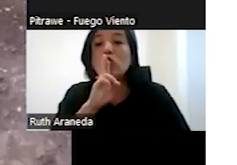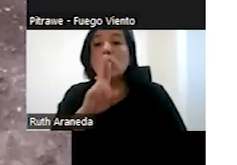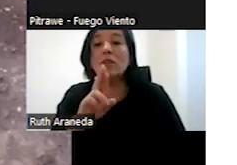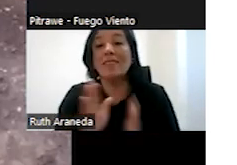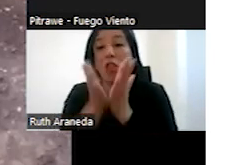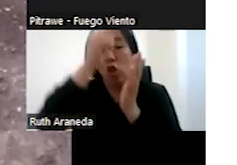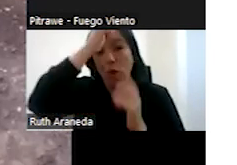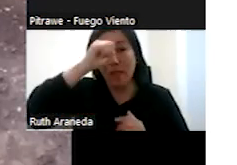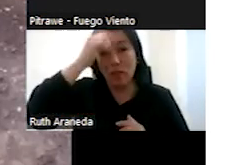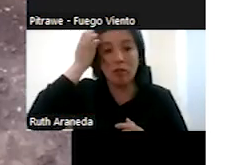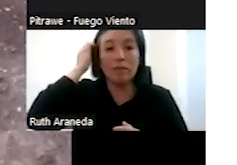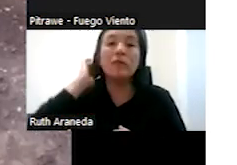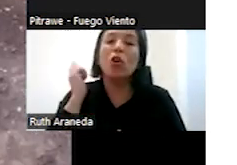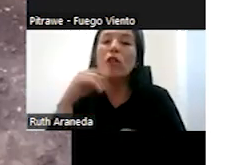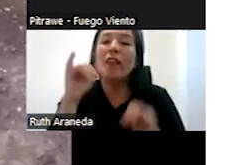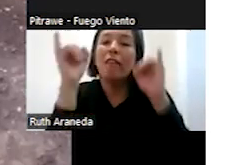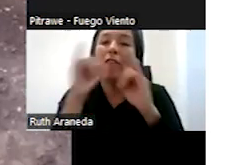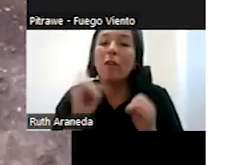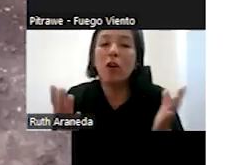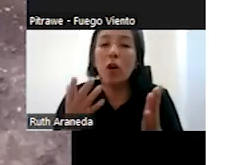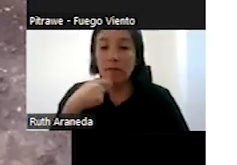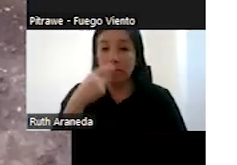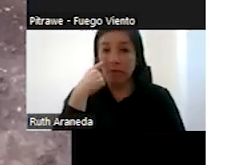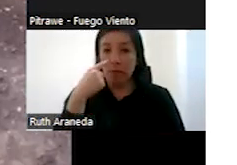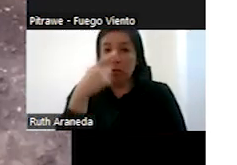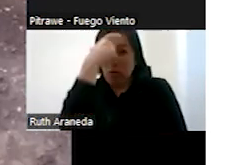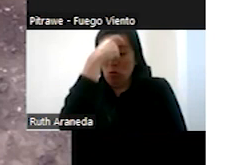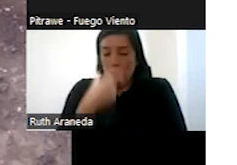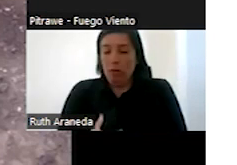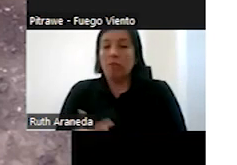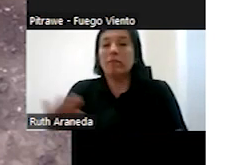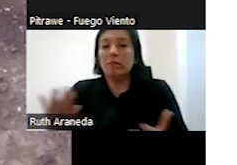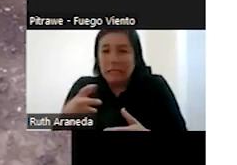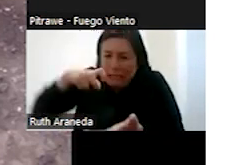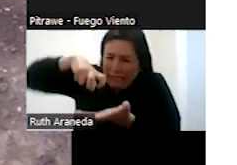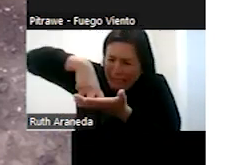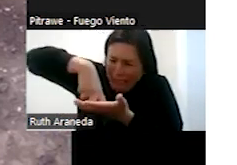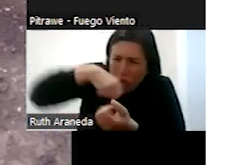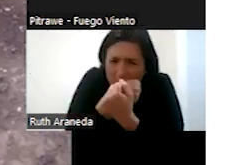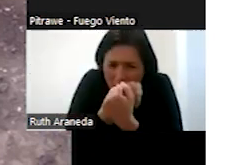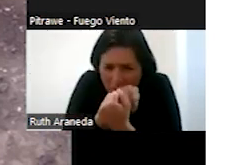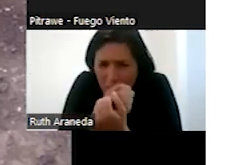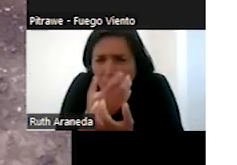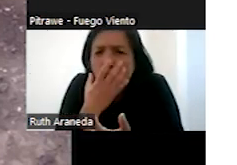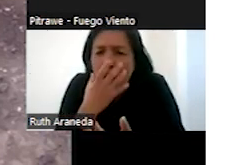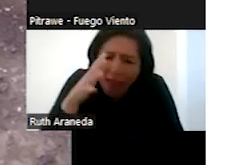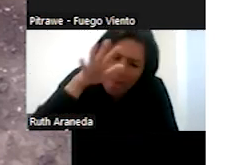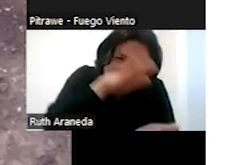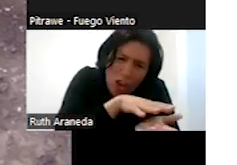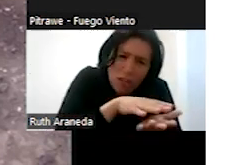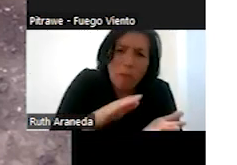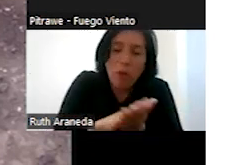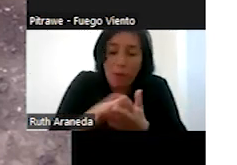Domingo, otro patrón mucho más extremo. Aquí hay un cuerpo hiper flectado, pero boca abajo, es decir, están las rodillas